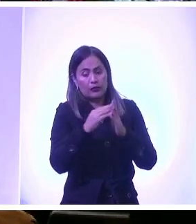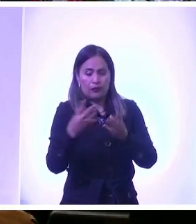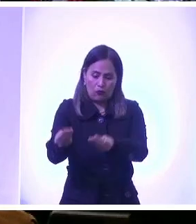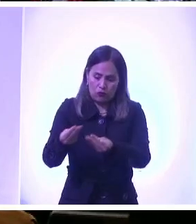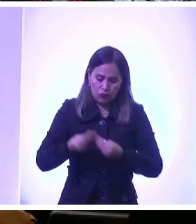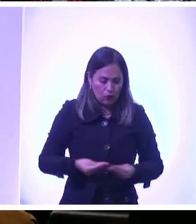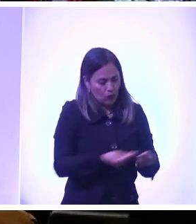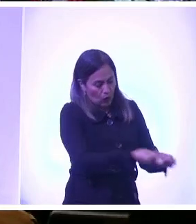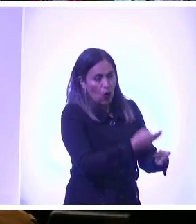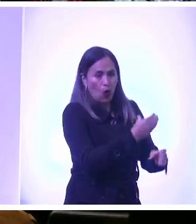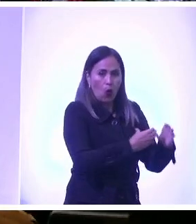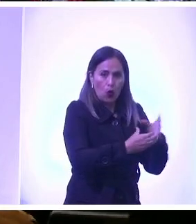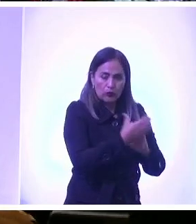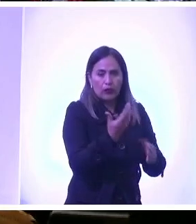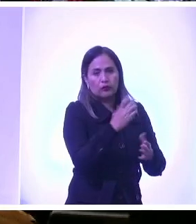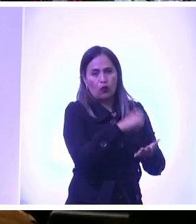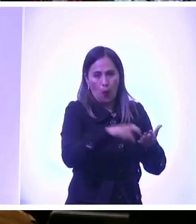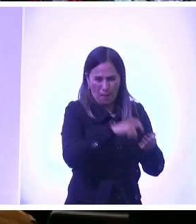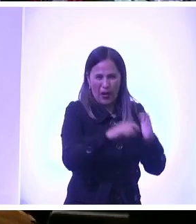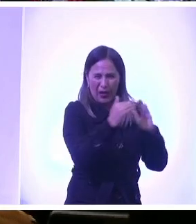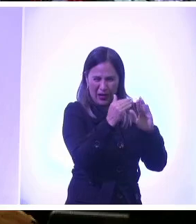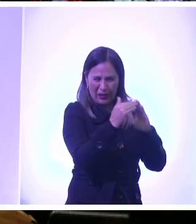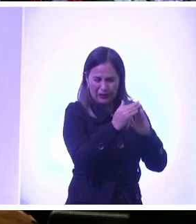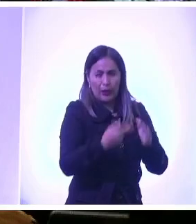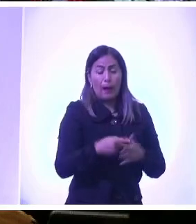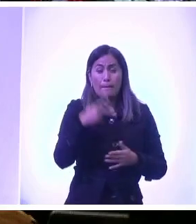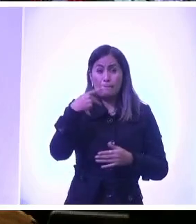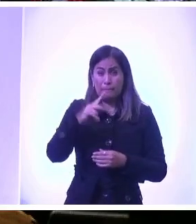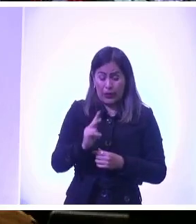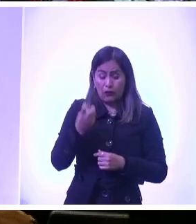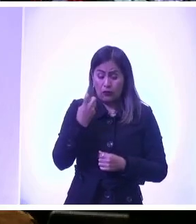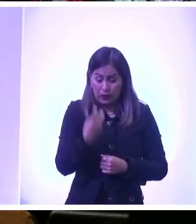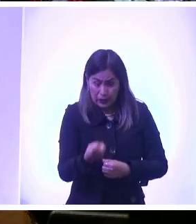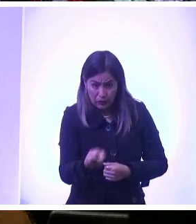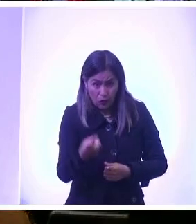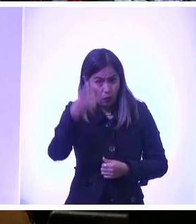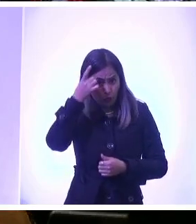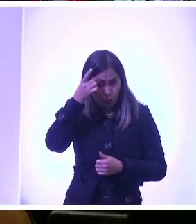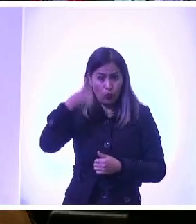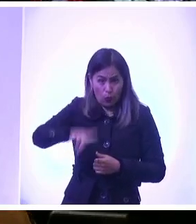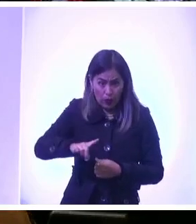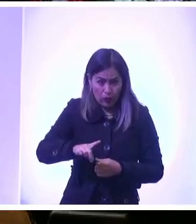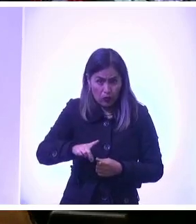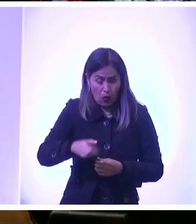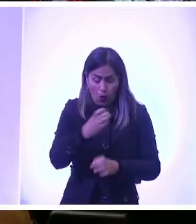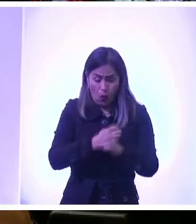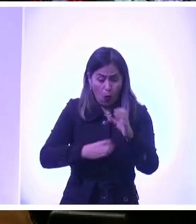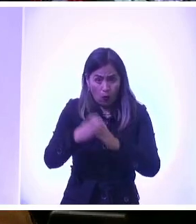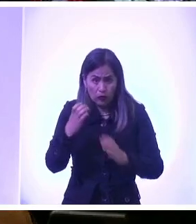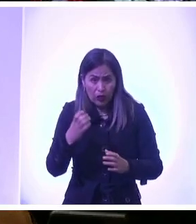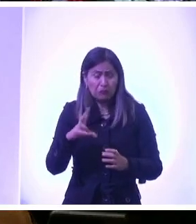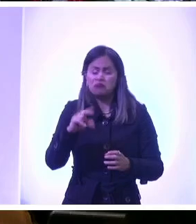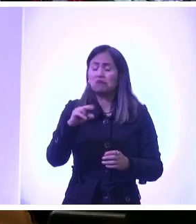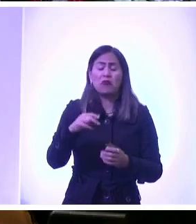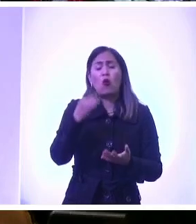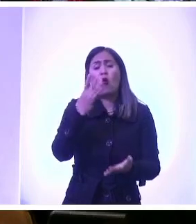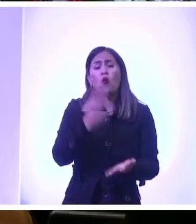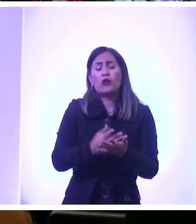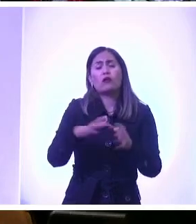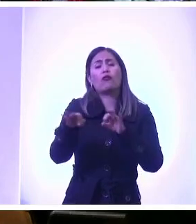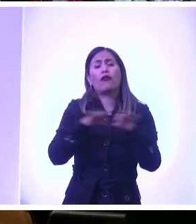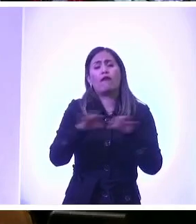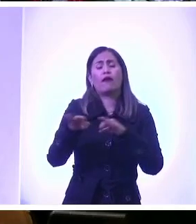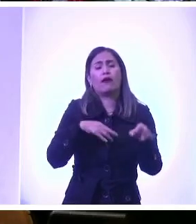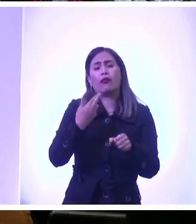muchas ocasiones esos comerciantes ambulantes ni siquiera son los dueños de su de su mercancía sino son empleados de otros no que